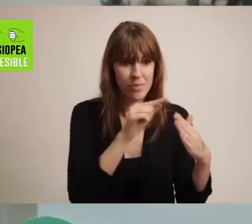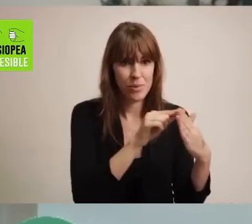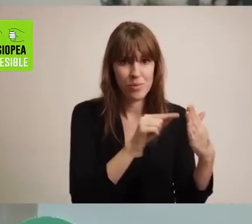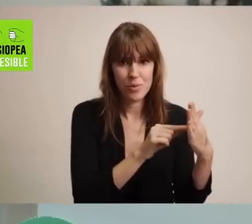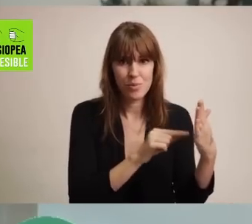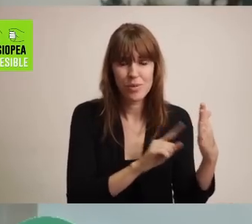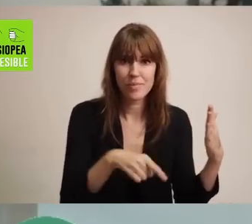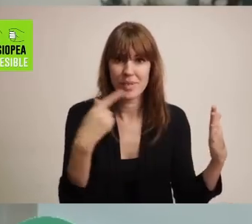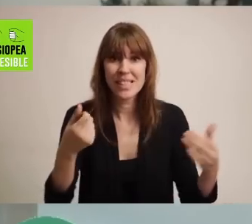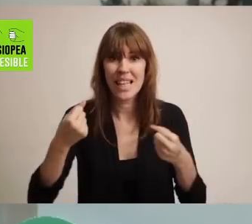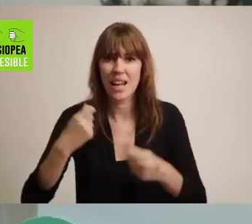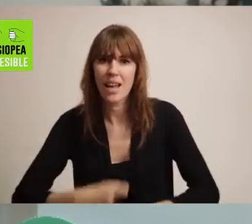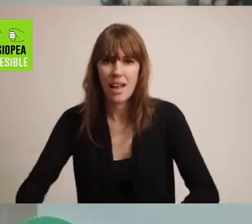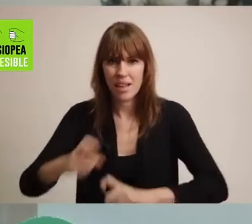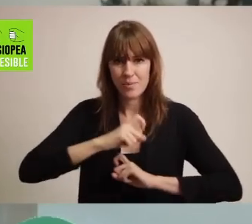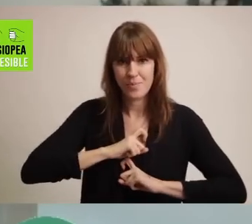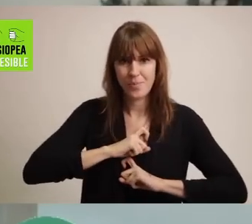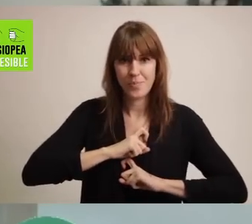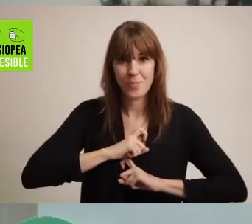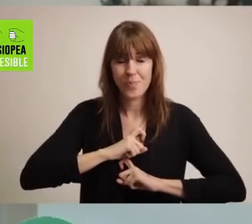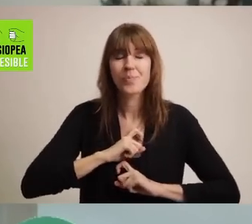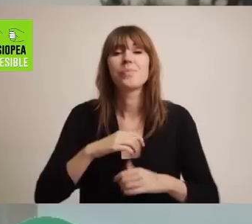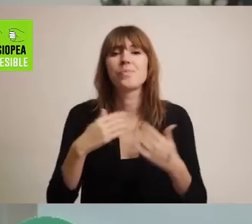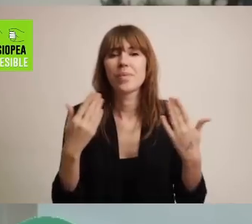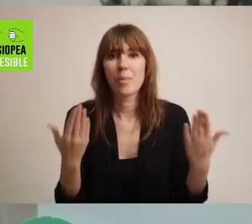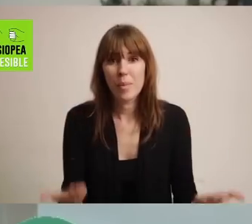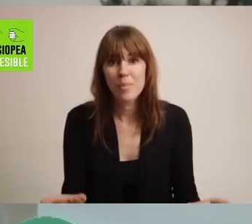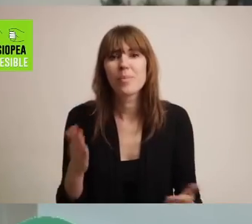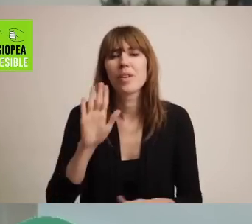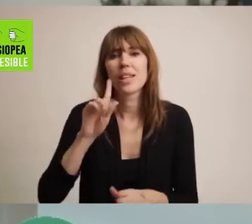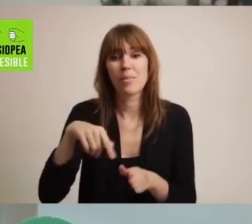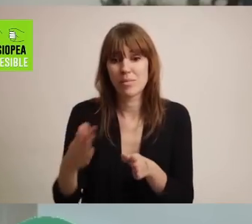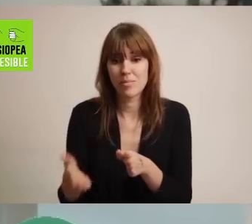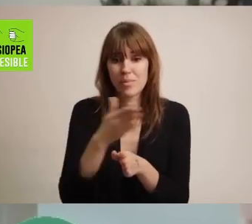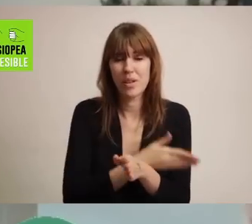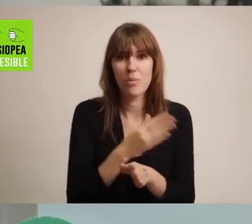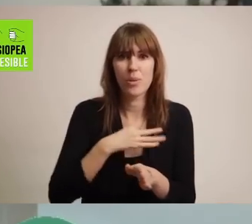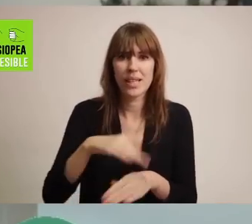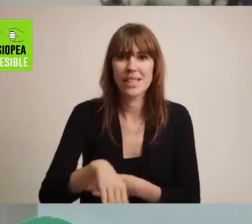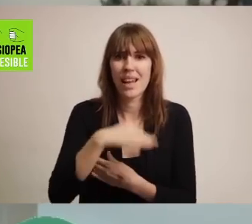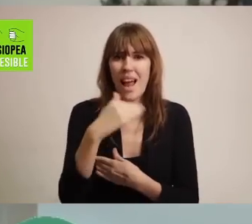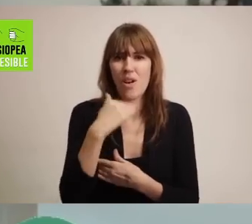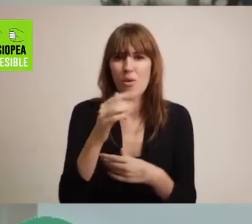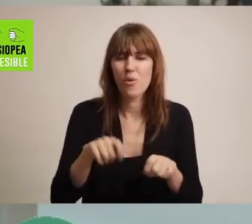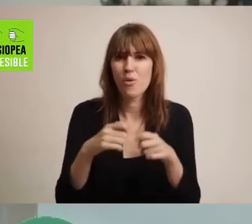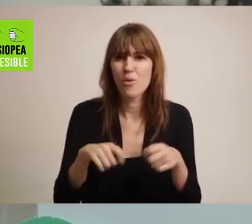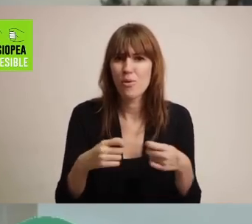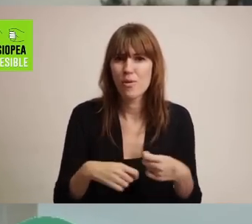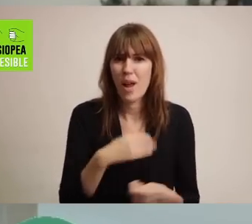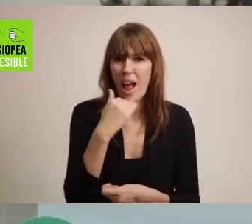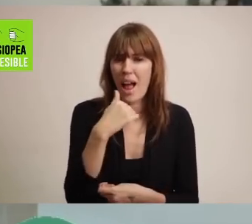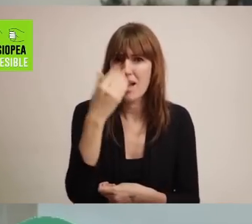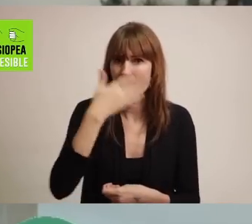se energetiza. Previo a lo mejor podemos testar que ha habido alguna rotura en algún sitio,